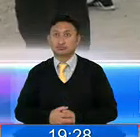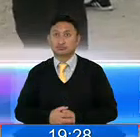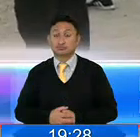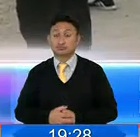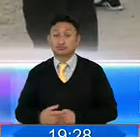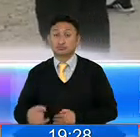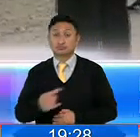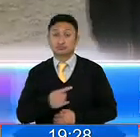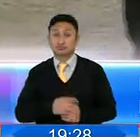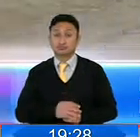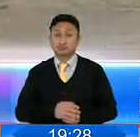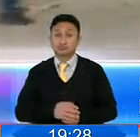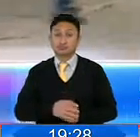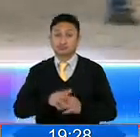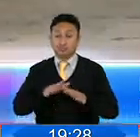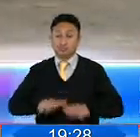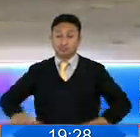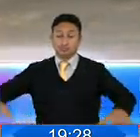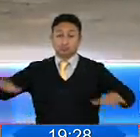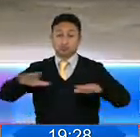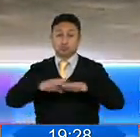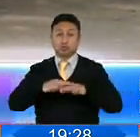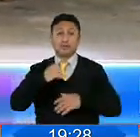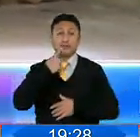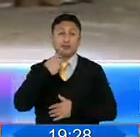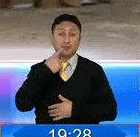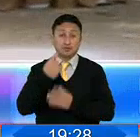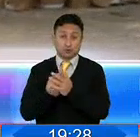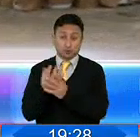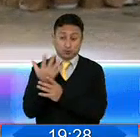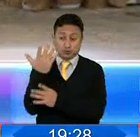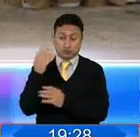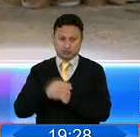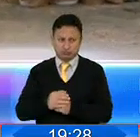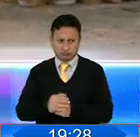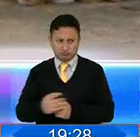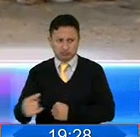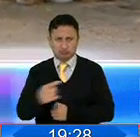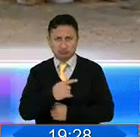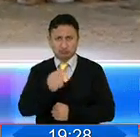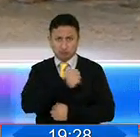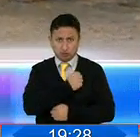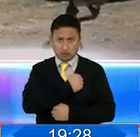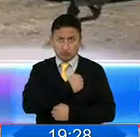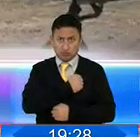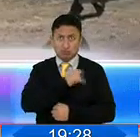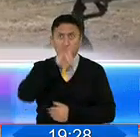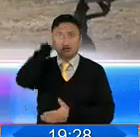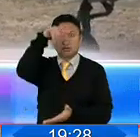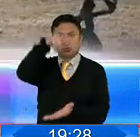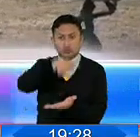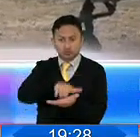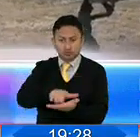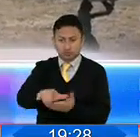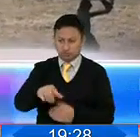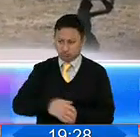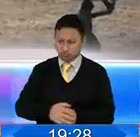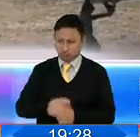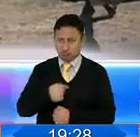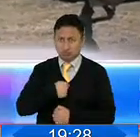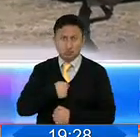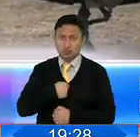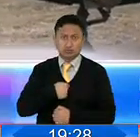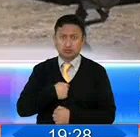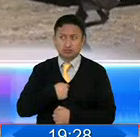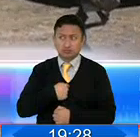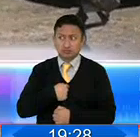Guardias de un ingenio azucarero reportaron al ECU 911 el hallazgo de una avioneta en la pista de aterrizaje de esa empresa y que no les pertenecía,